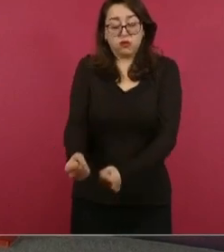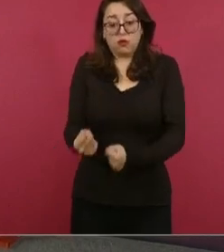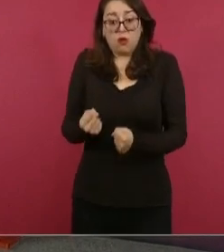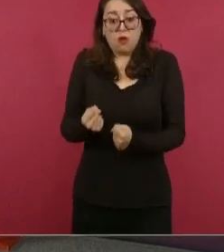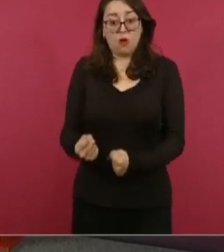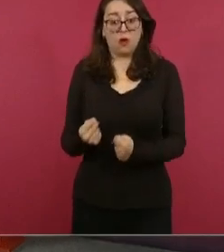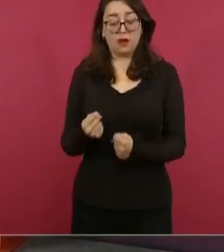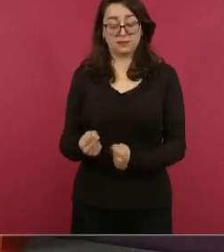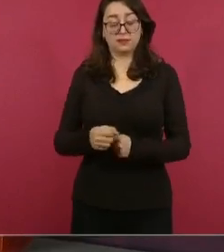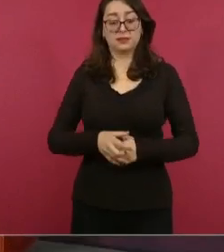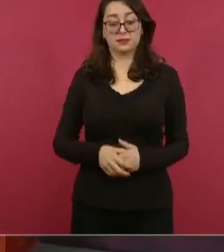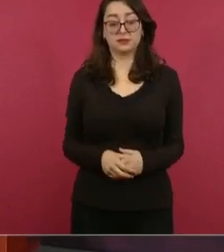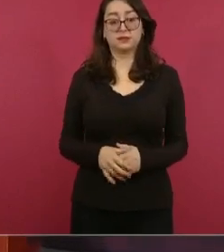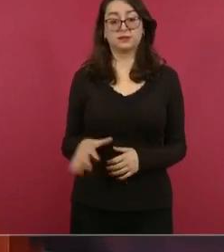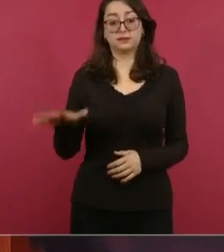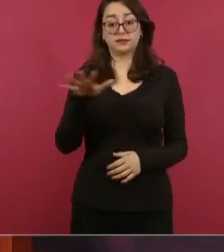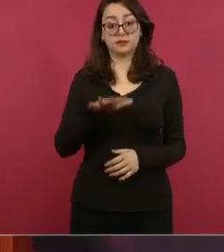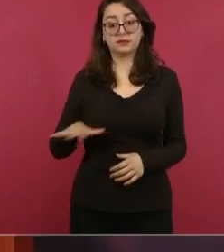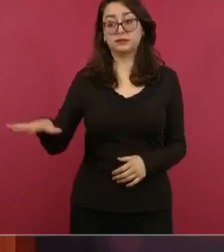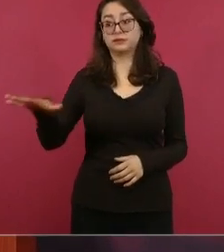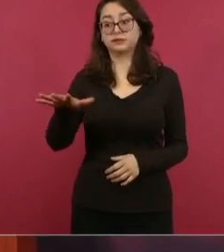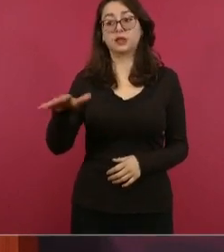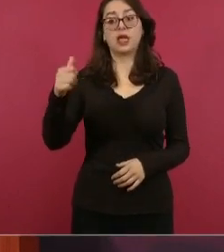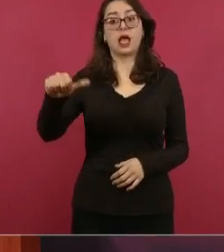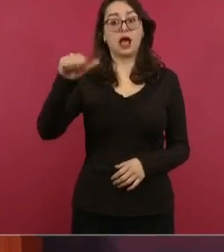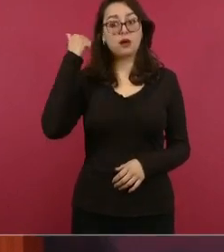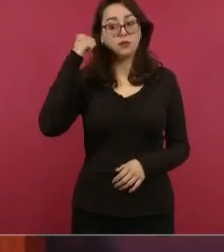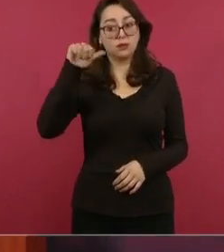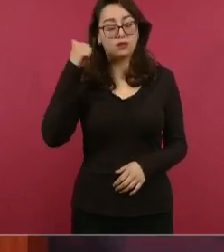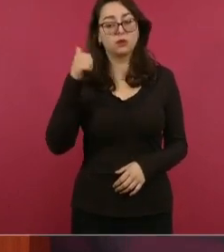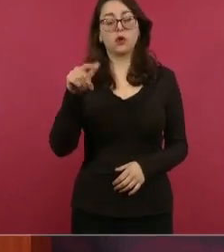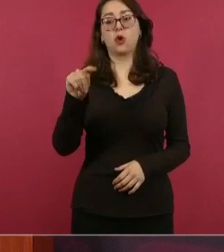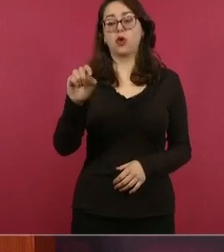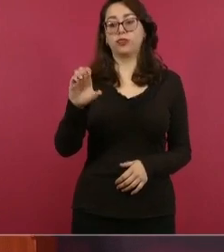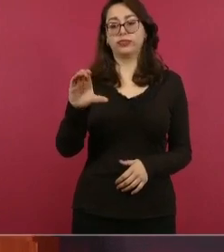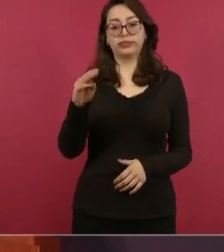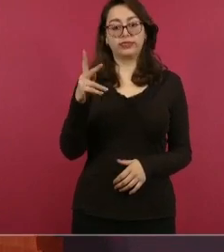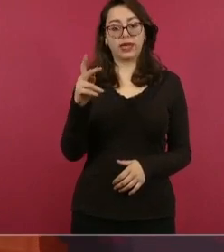Acapulco, en Tecpan, en